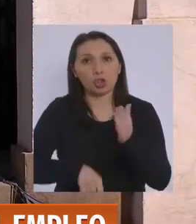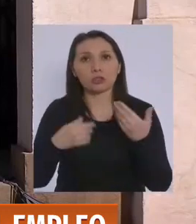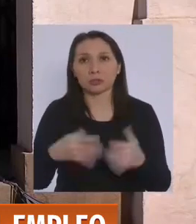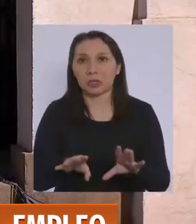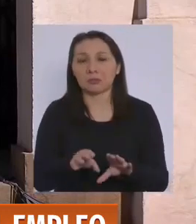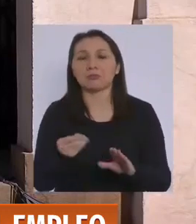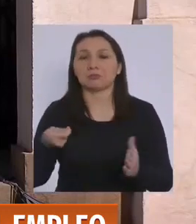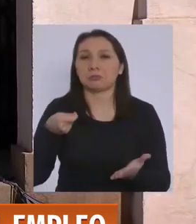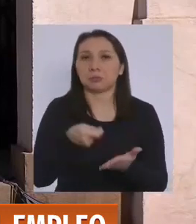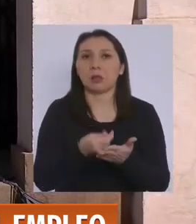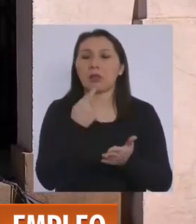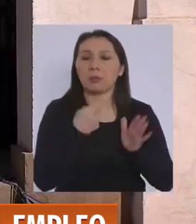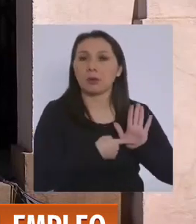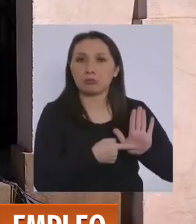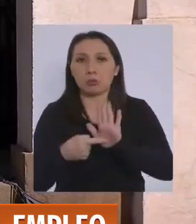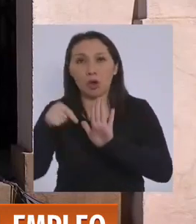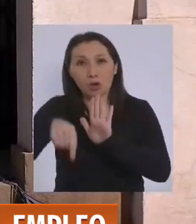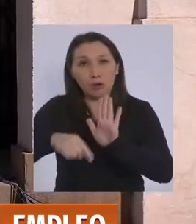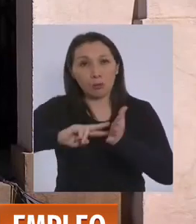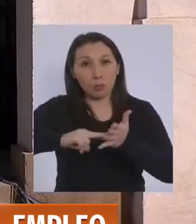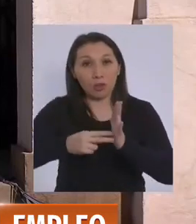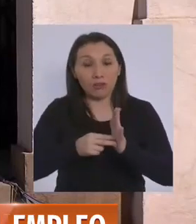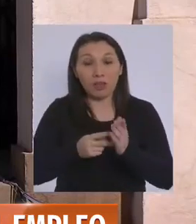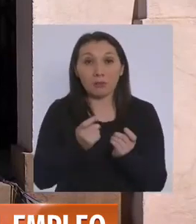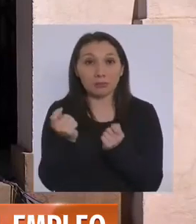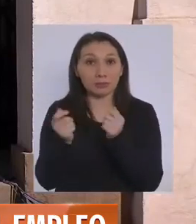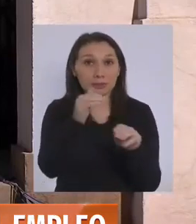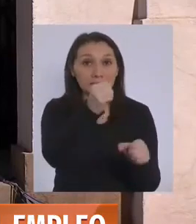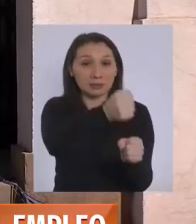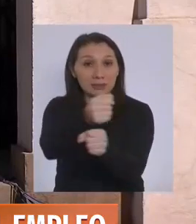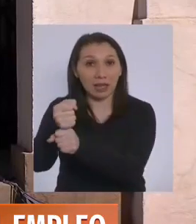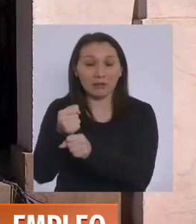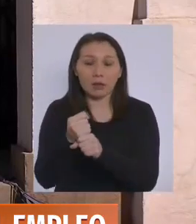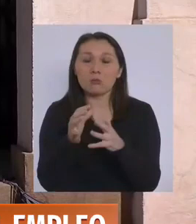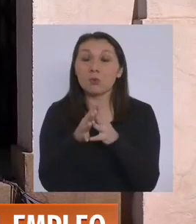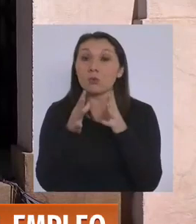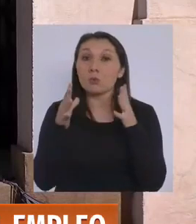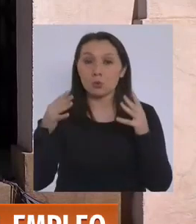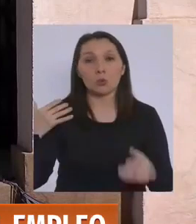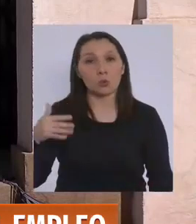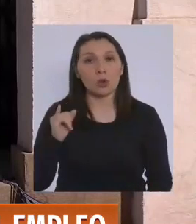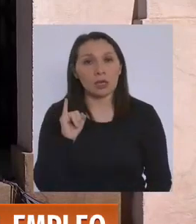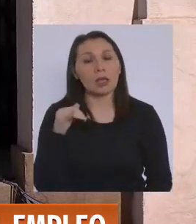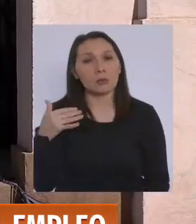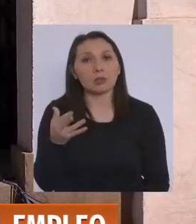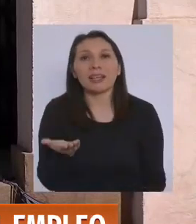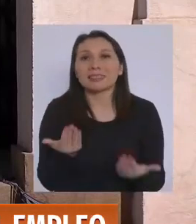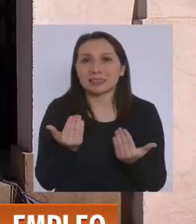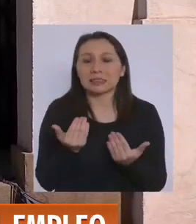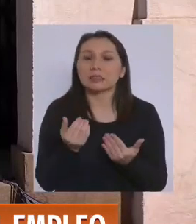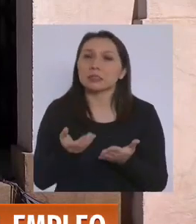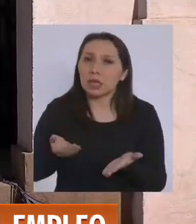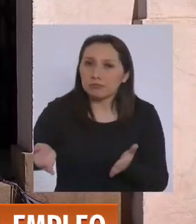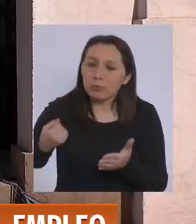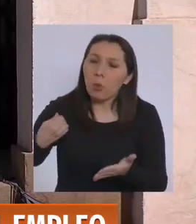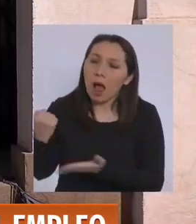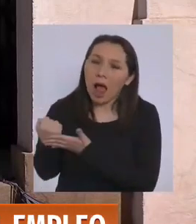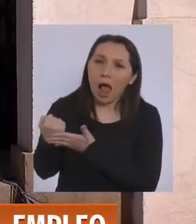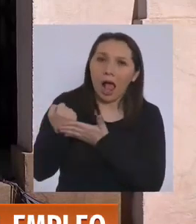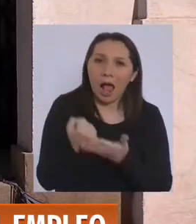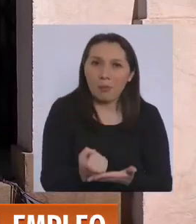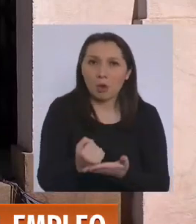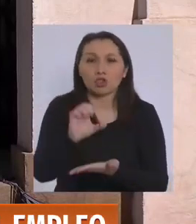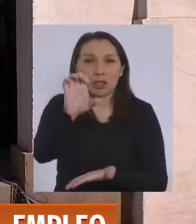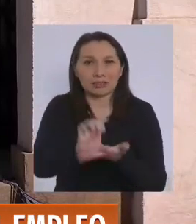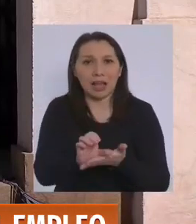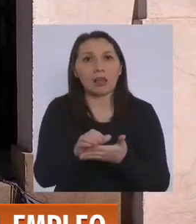sobre todo, de visibilizar que hoy día el problema que tenemos en el mercado del trabajo es mayúsculo, es muy importante, requiere una palanca estatal